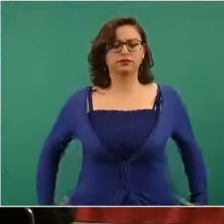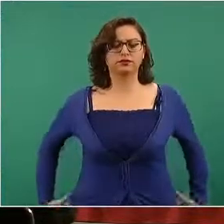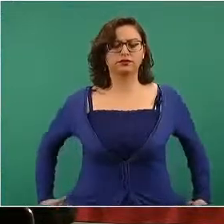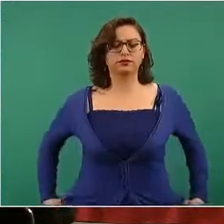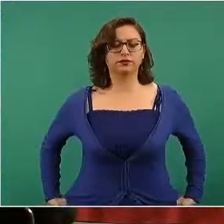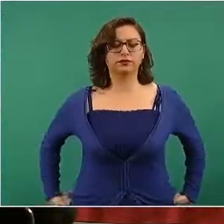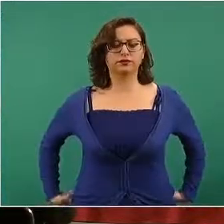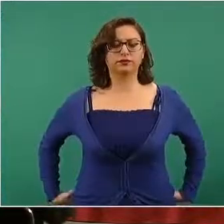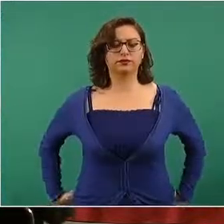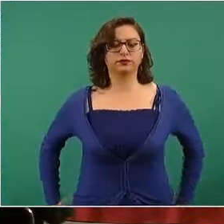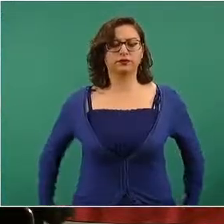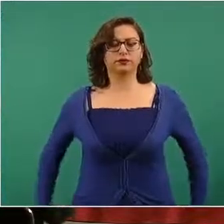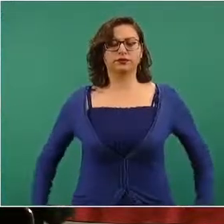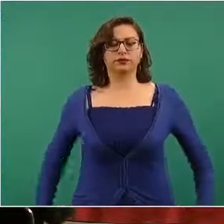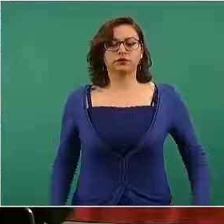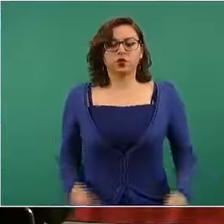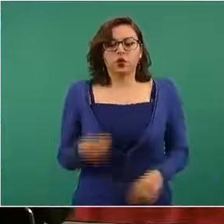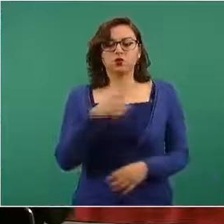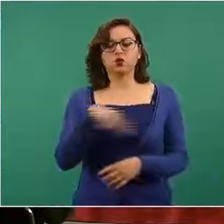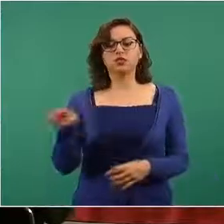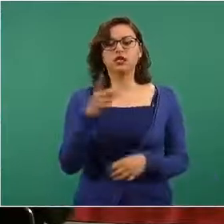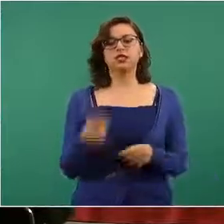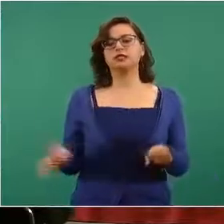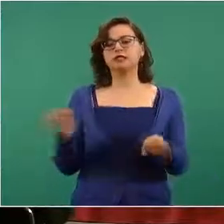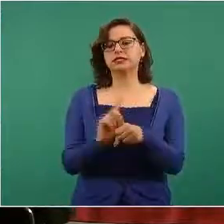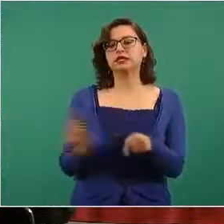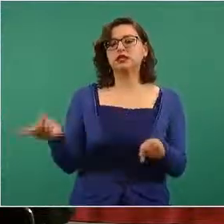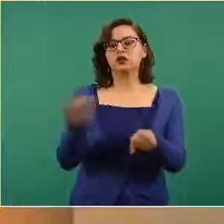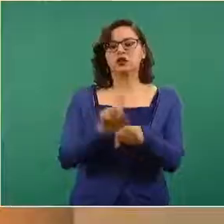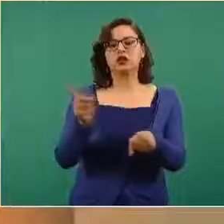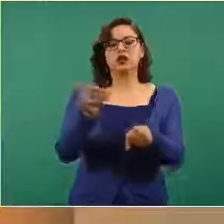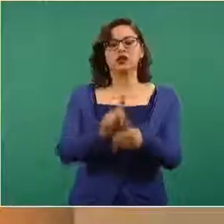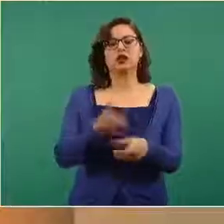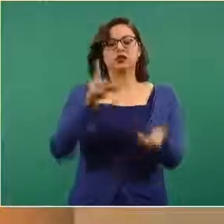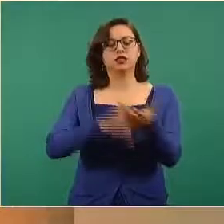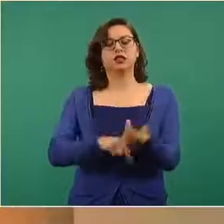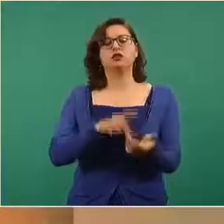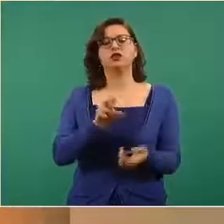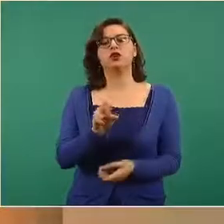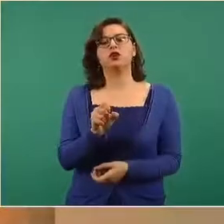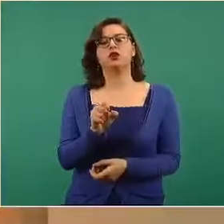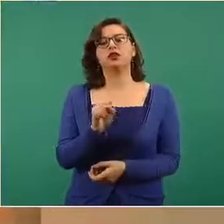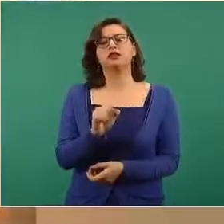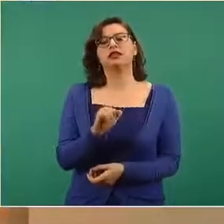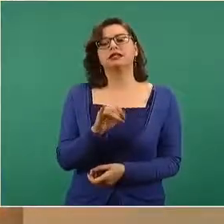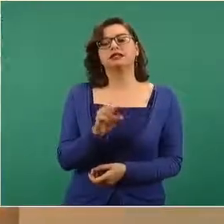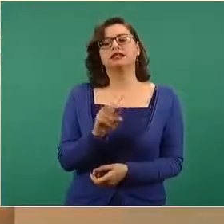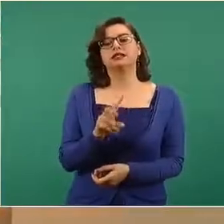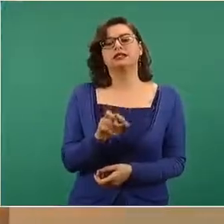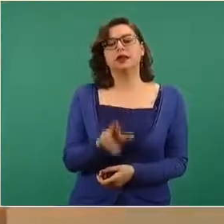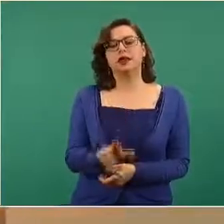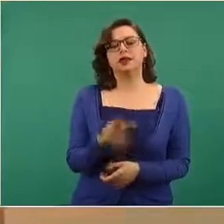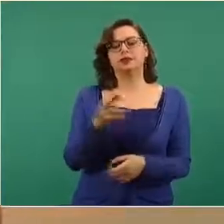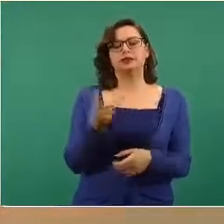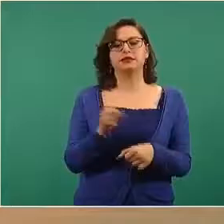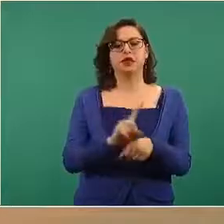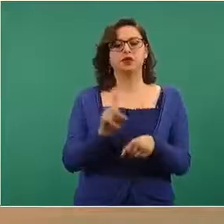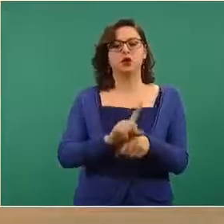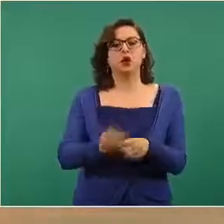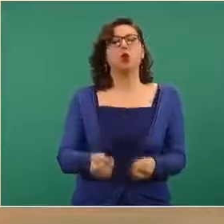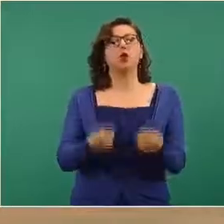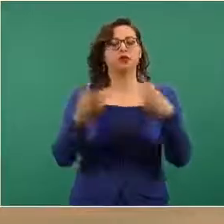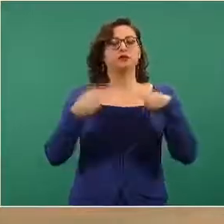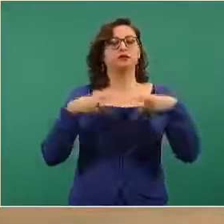están viendo todos los días. Todos los días el número que estamos viendo del número de defunciones confirmadas. Y es el número,